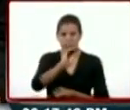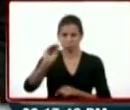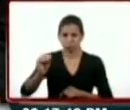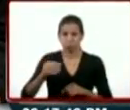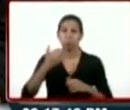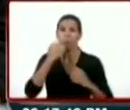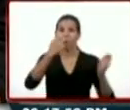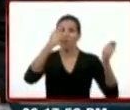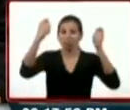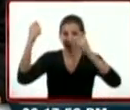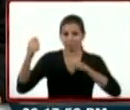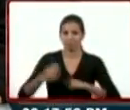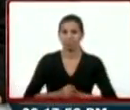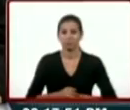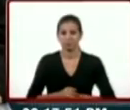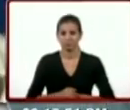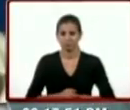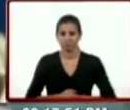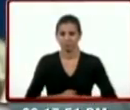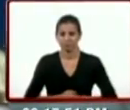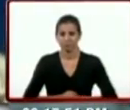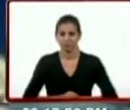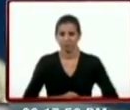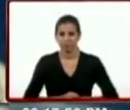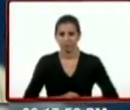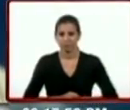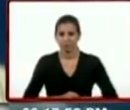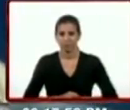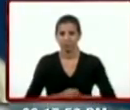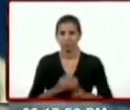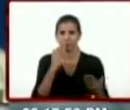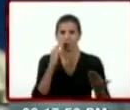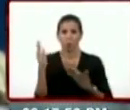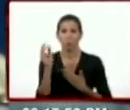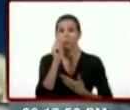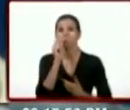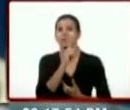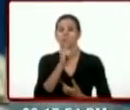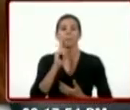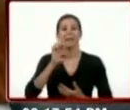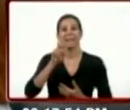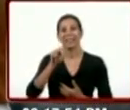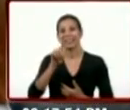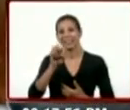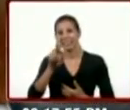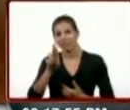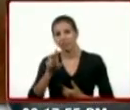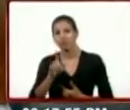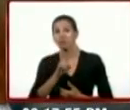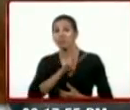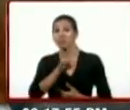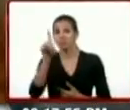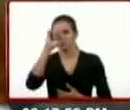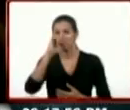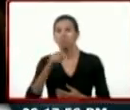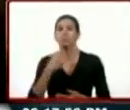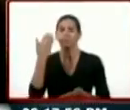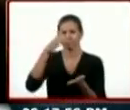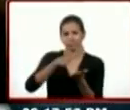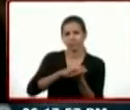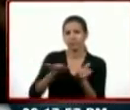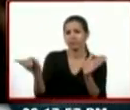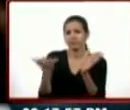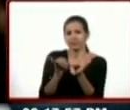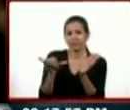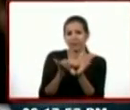excandidato antichavista Enrique Capriles. Ender Bastardo, de 21 años de edad, es el joven que fue asesinado en las cercanías